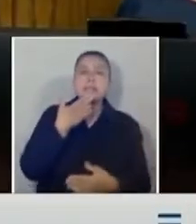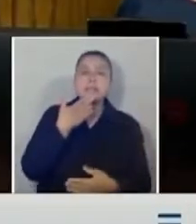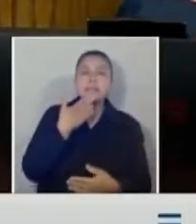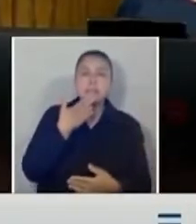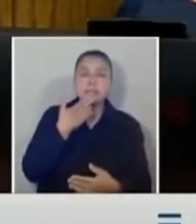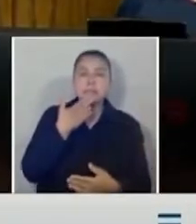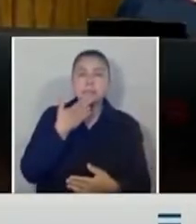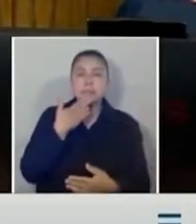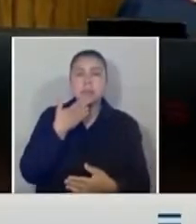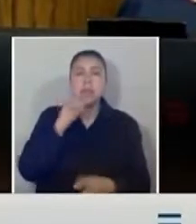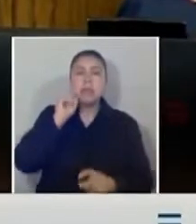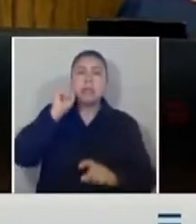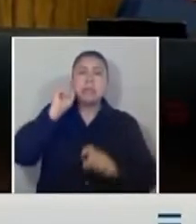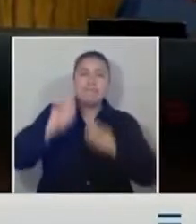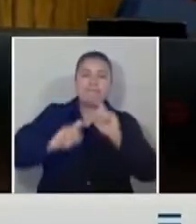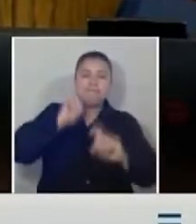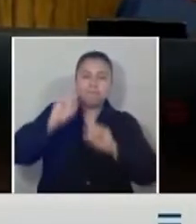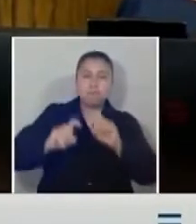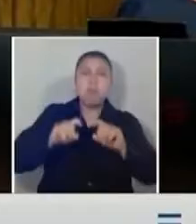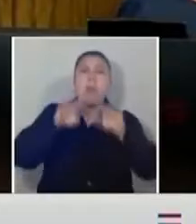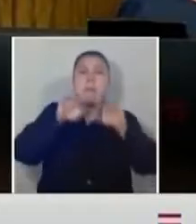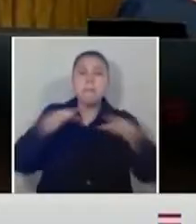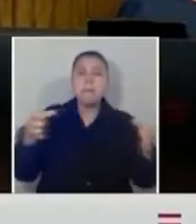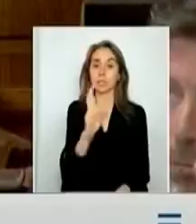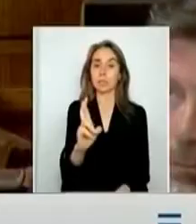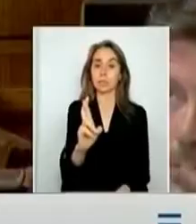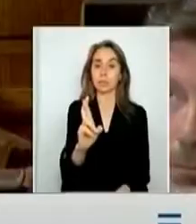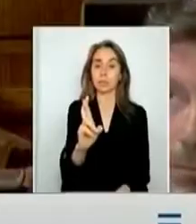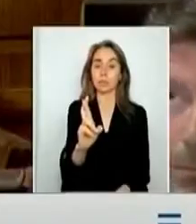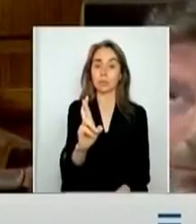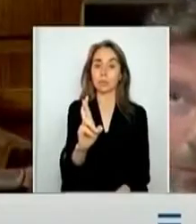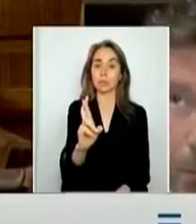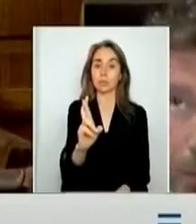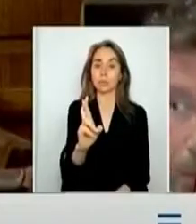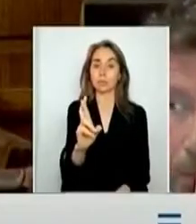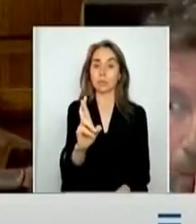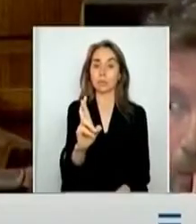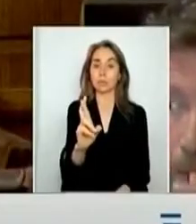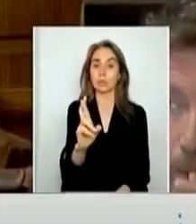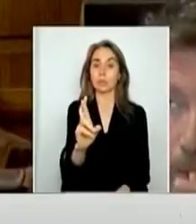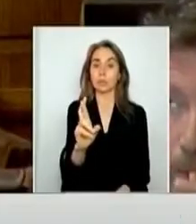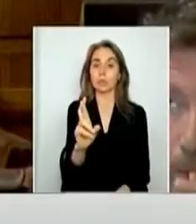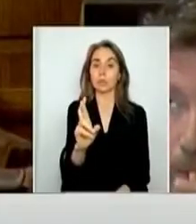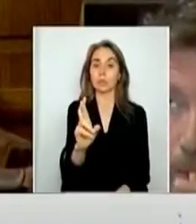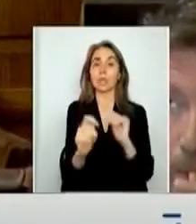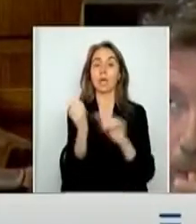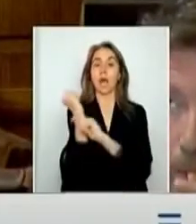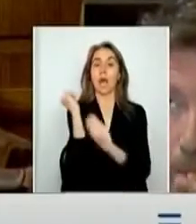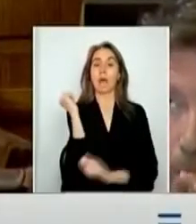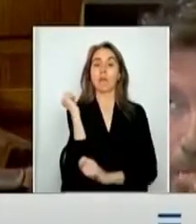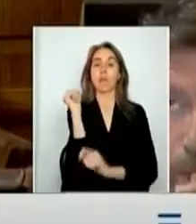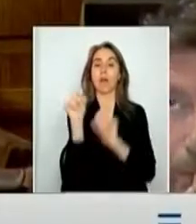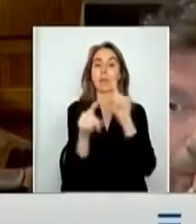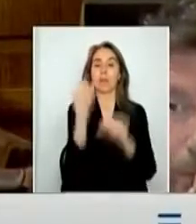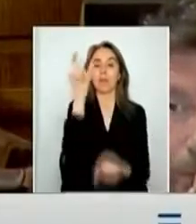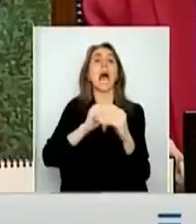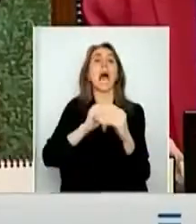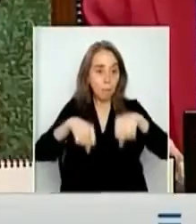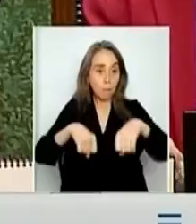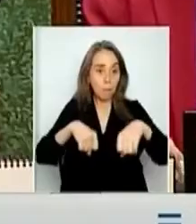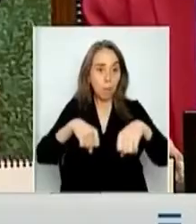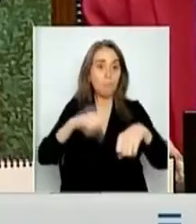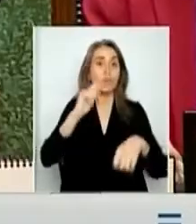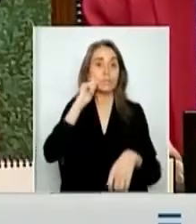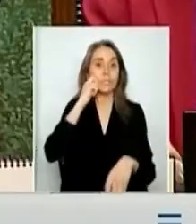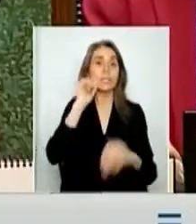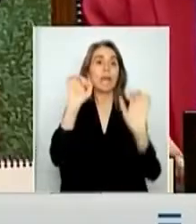ya no le creo, porque después hemos sabido que no solo era un rumor, había un informe que lo tenía la subsecretaria. Él se comunica